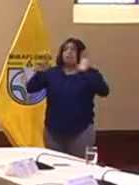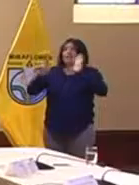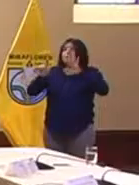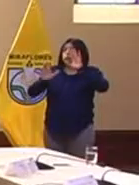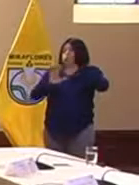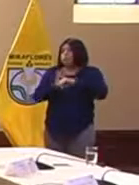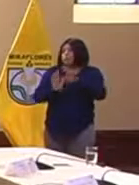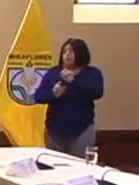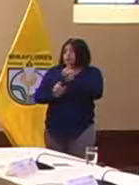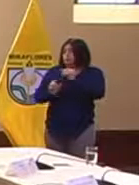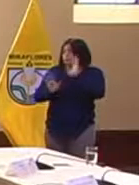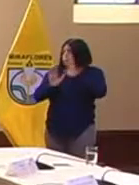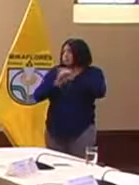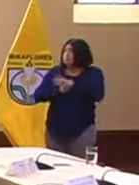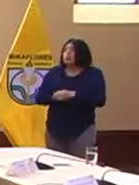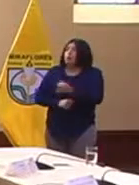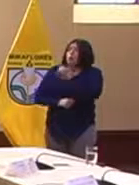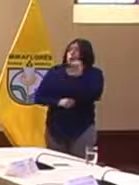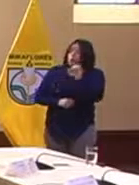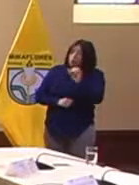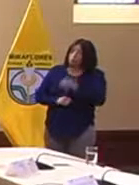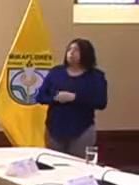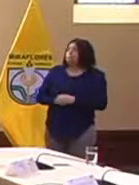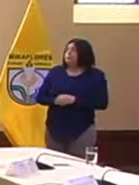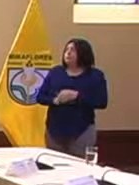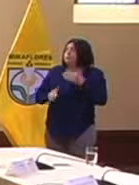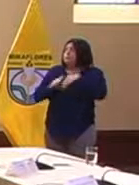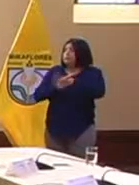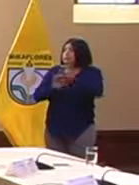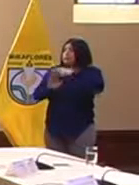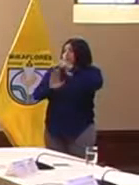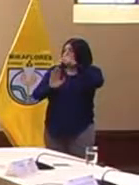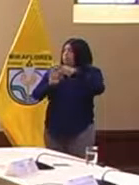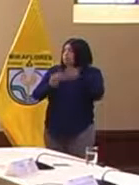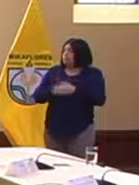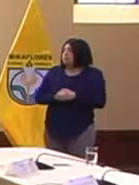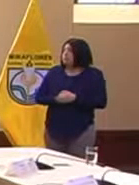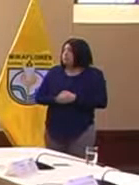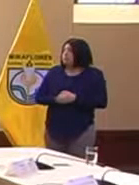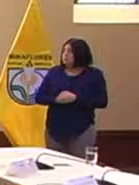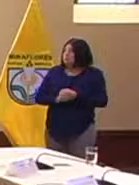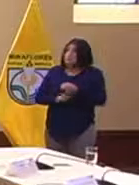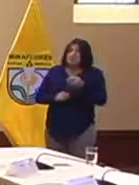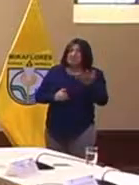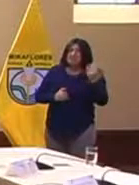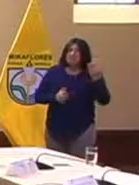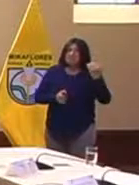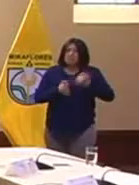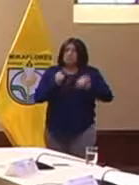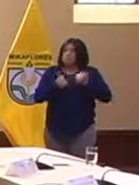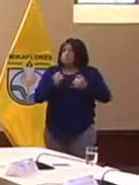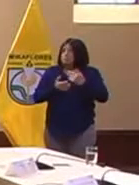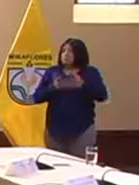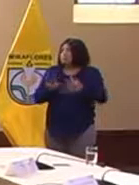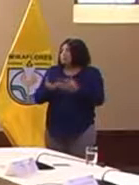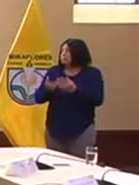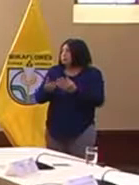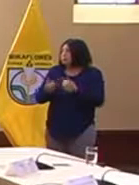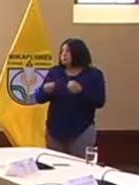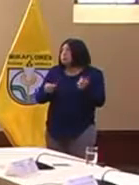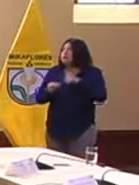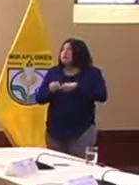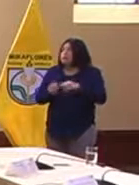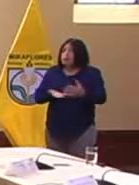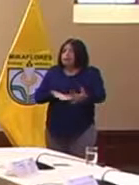que no es basura, o también dentro de este programa lo que es algo que últimamente se ha incorporado con mucha fuerza,